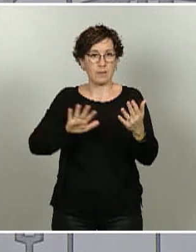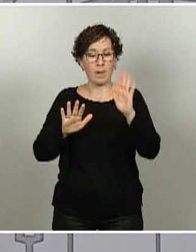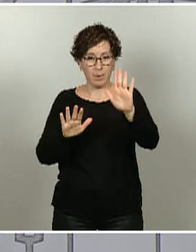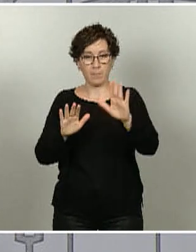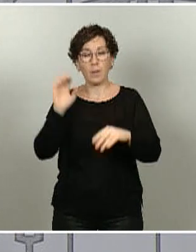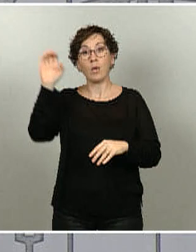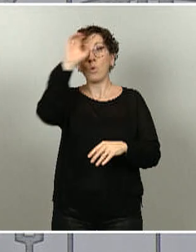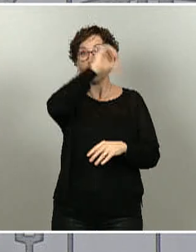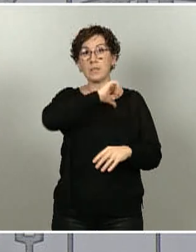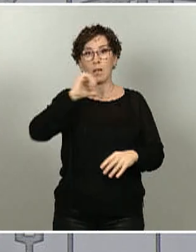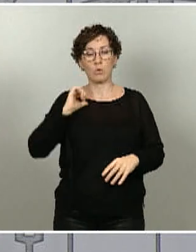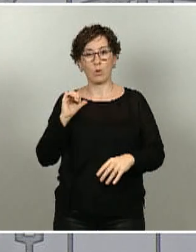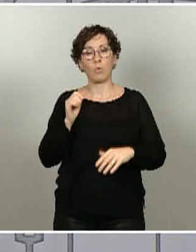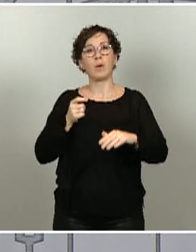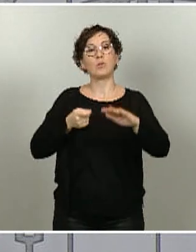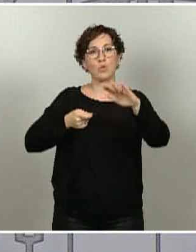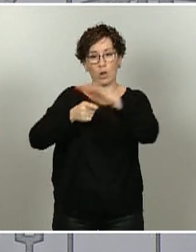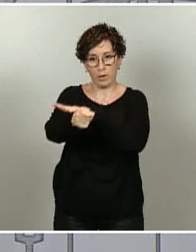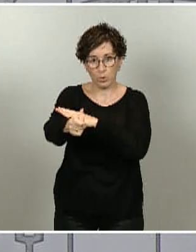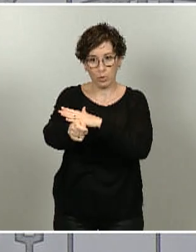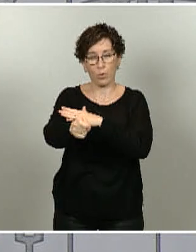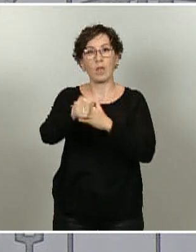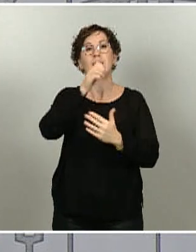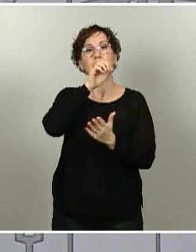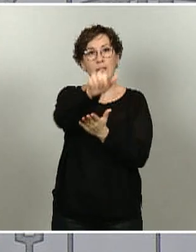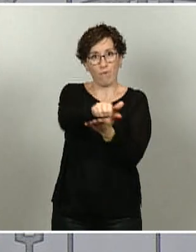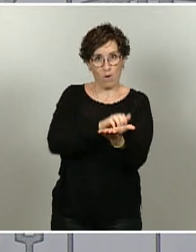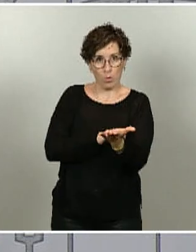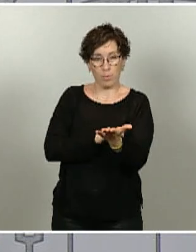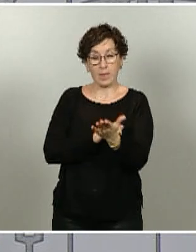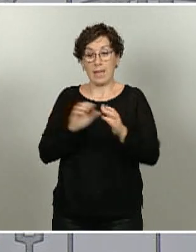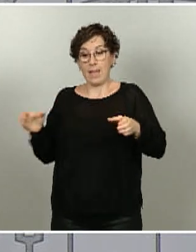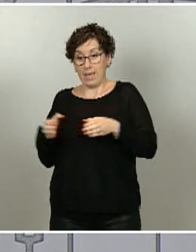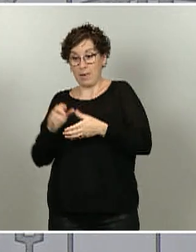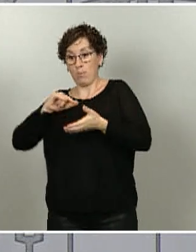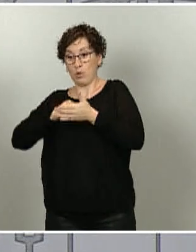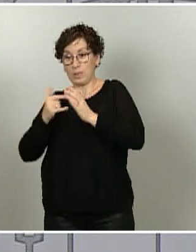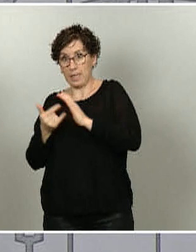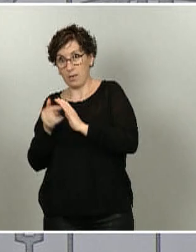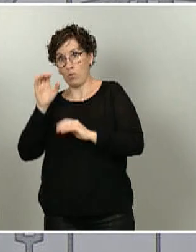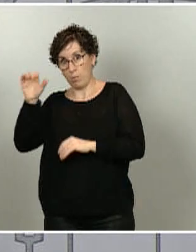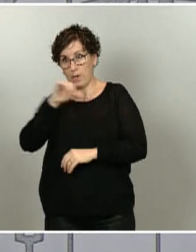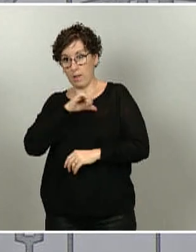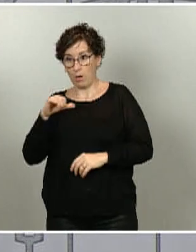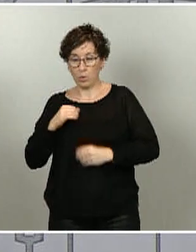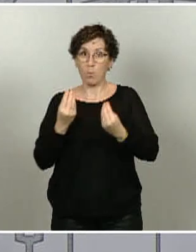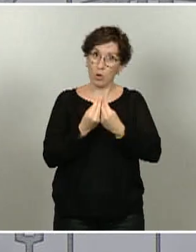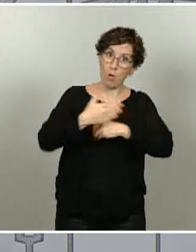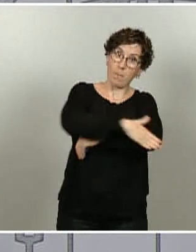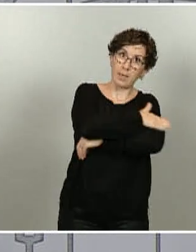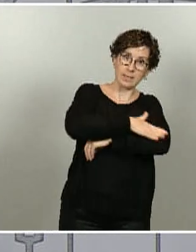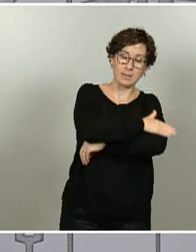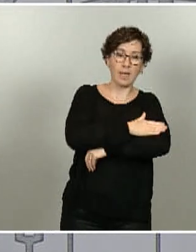con un informe y luego el equipo técnico de la comunidad autónoma y el equipo técnico del Ministerio hacen una discusión,